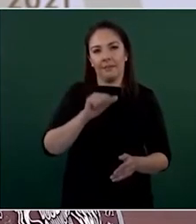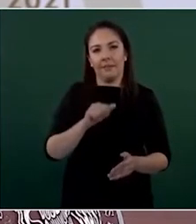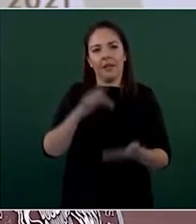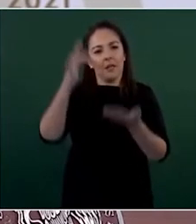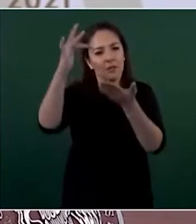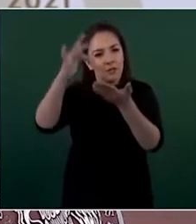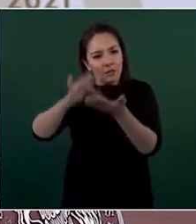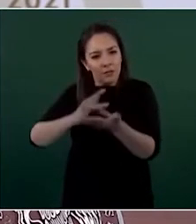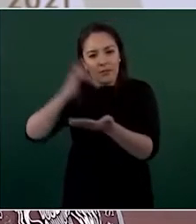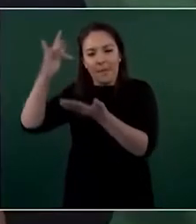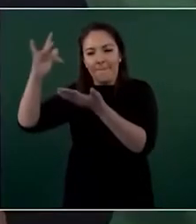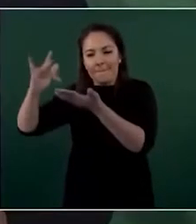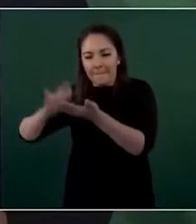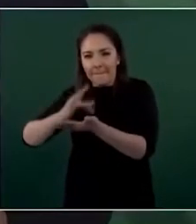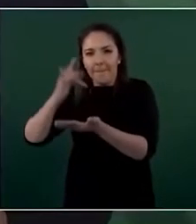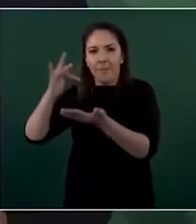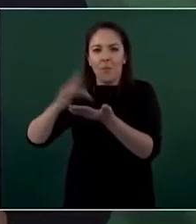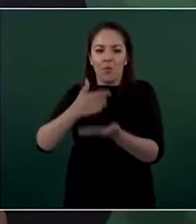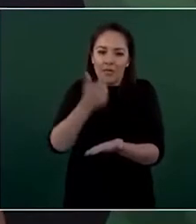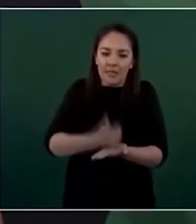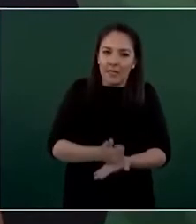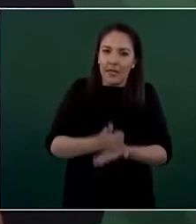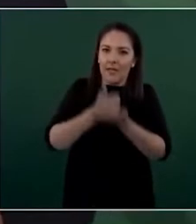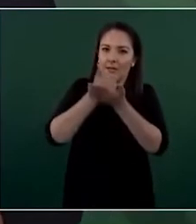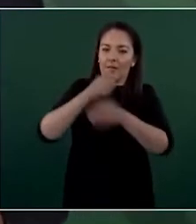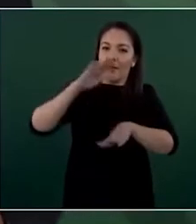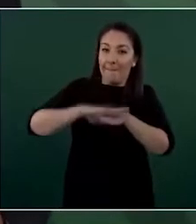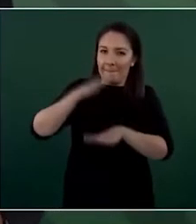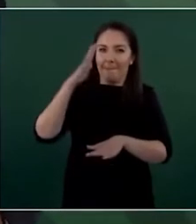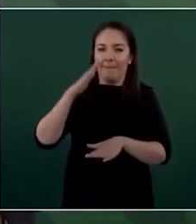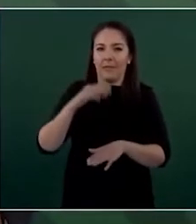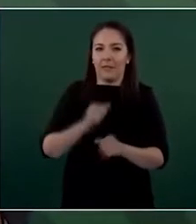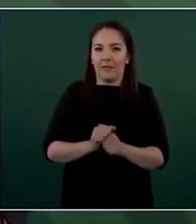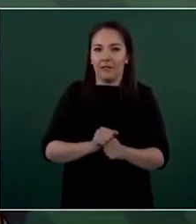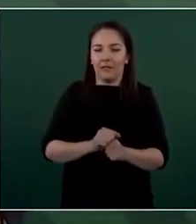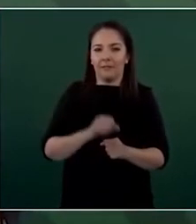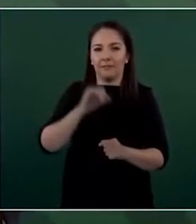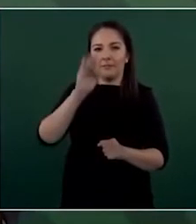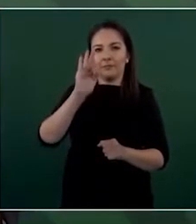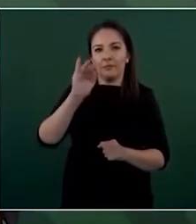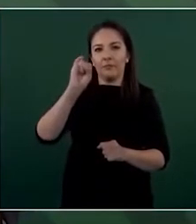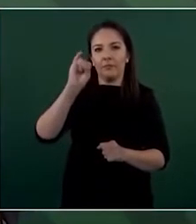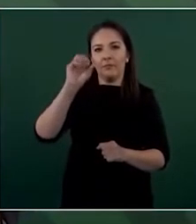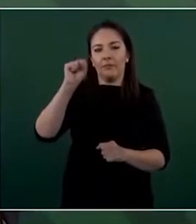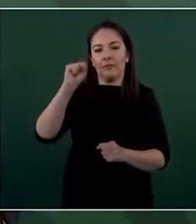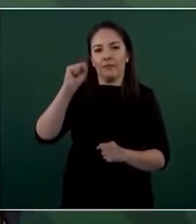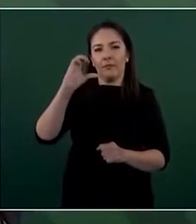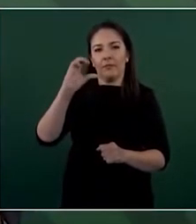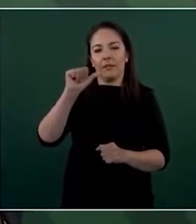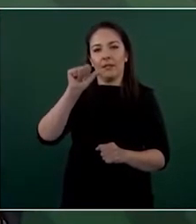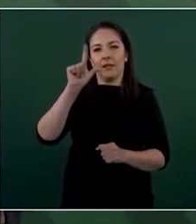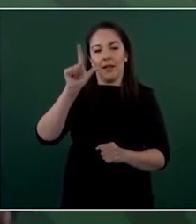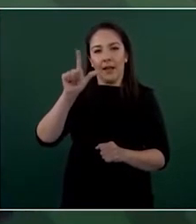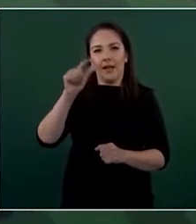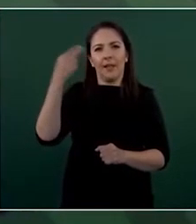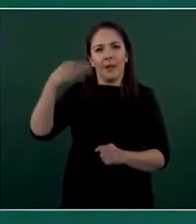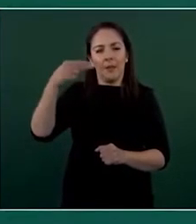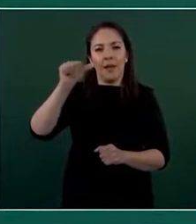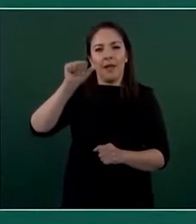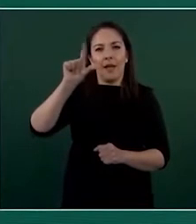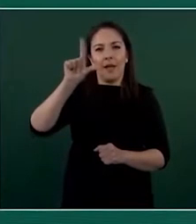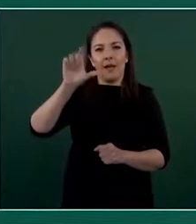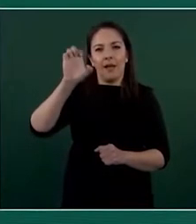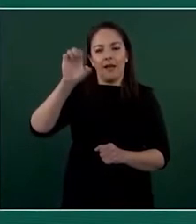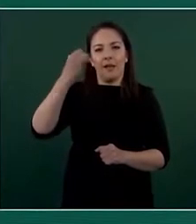ayude más. El fiscal Alejandro Kersmanero es un hombre íntegro, es una